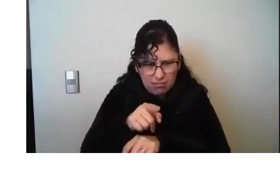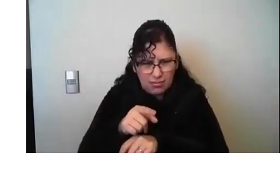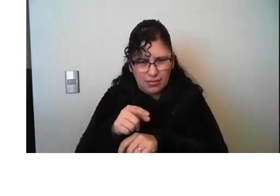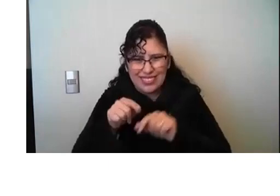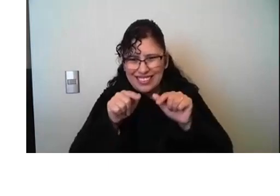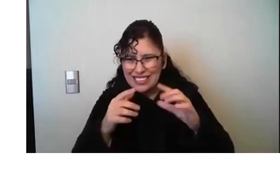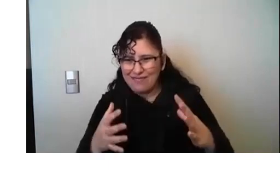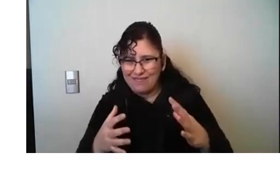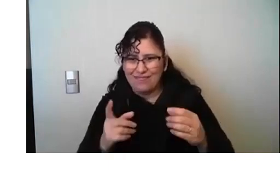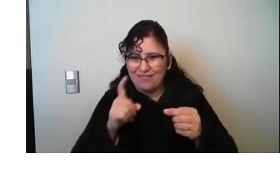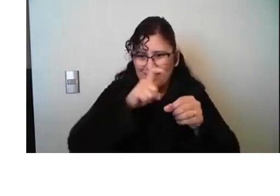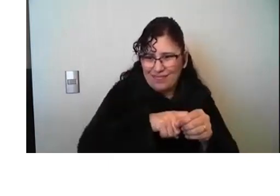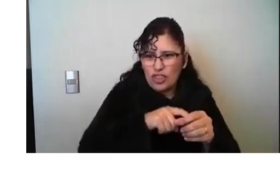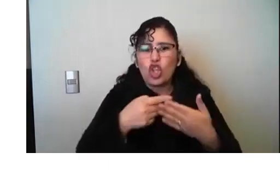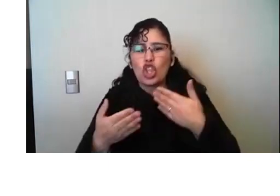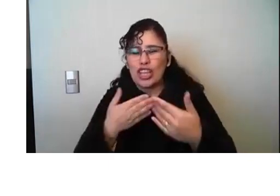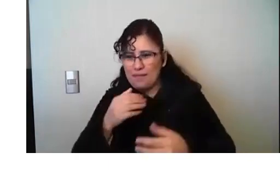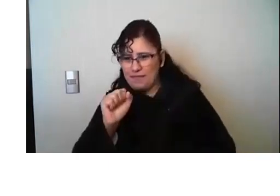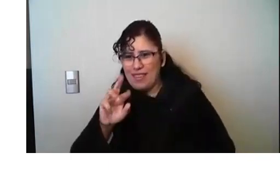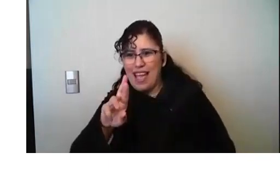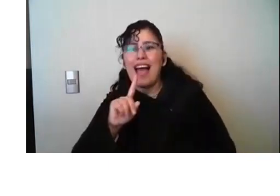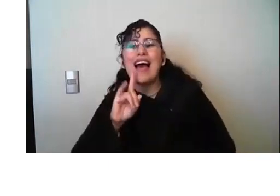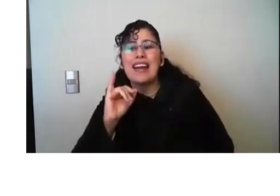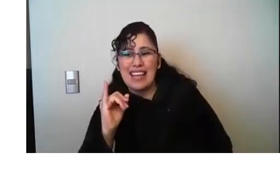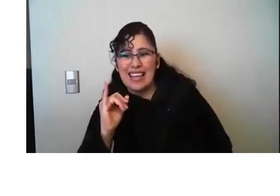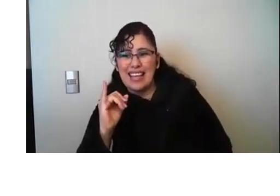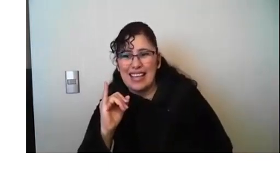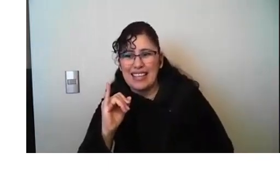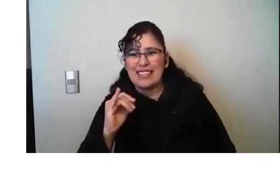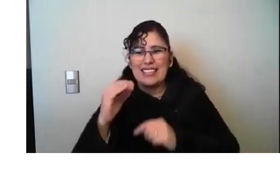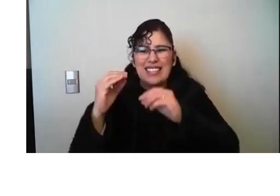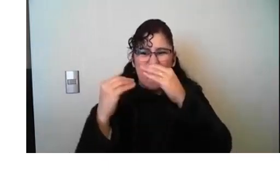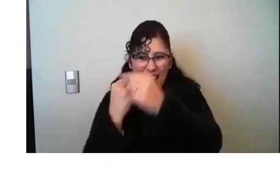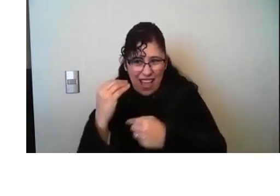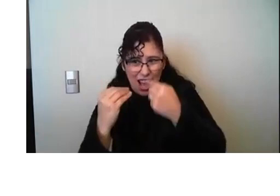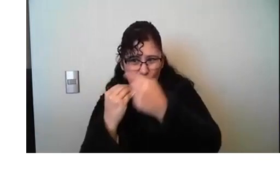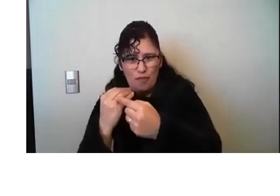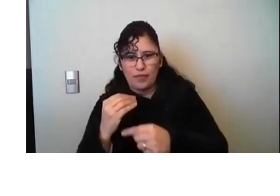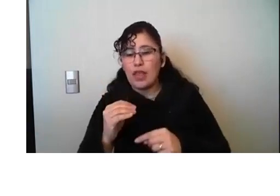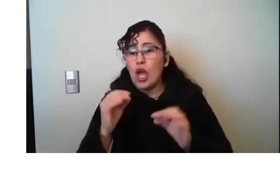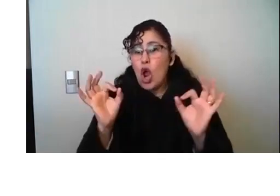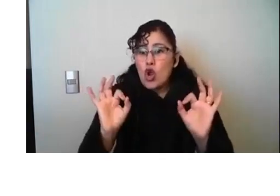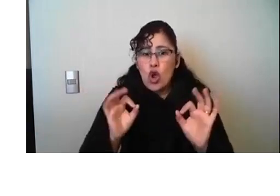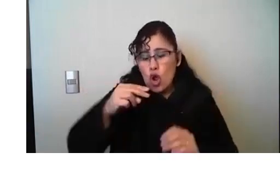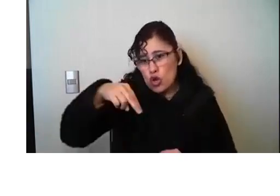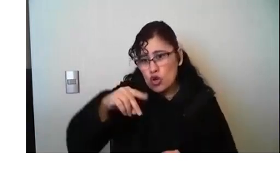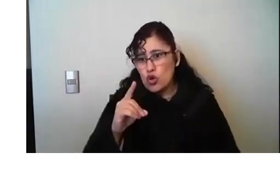del arquicerebelo y que son el nódulo y los